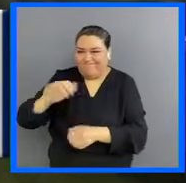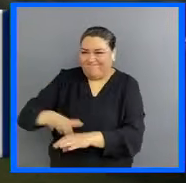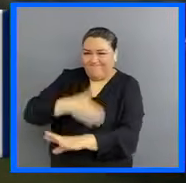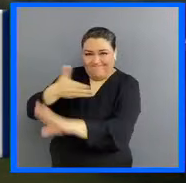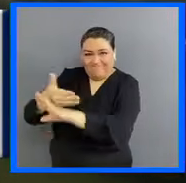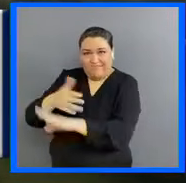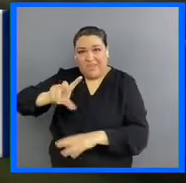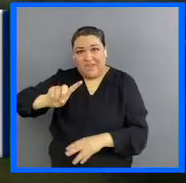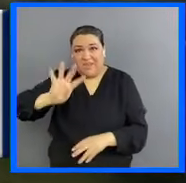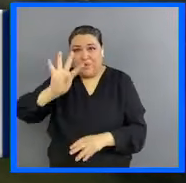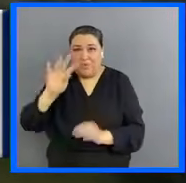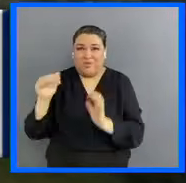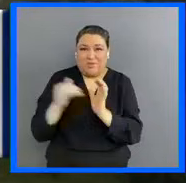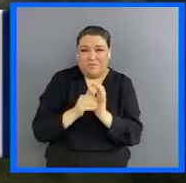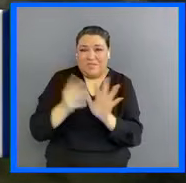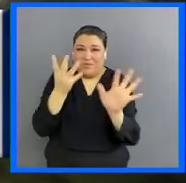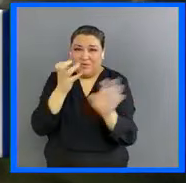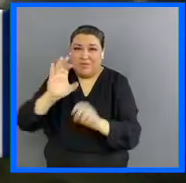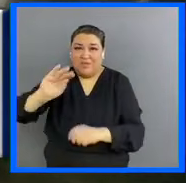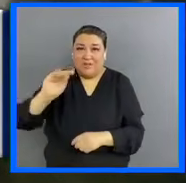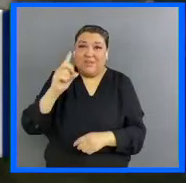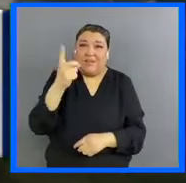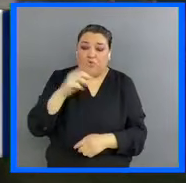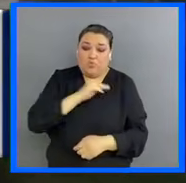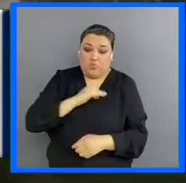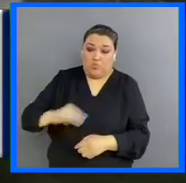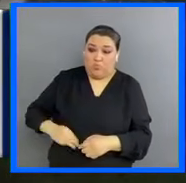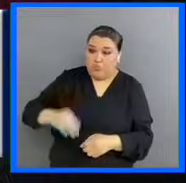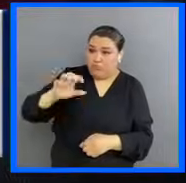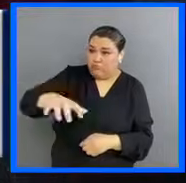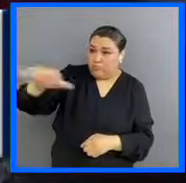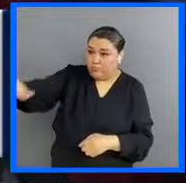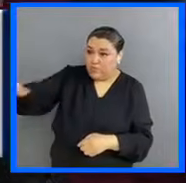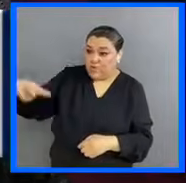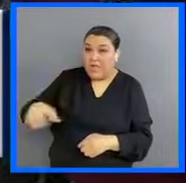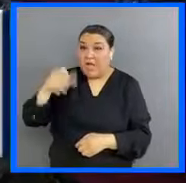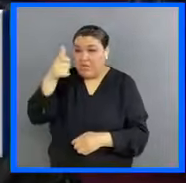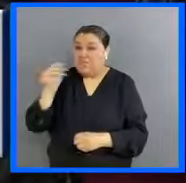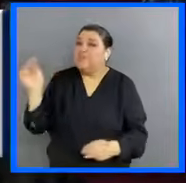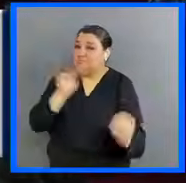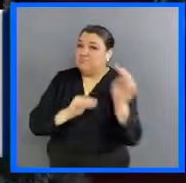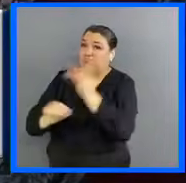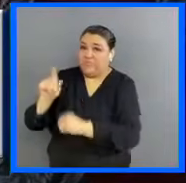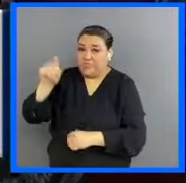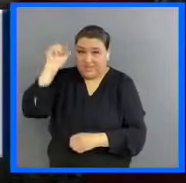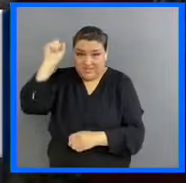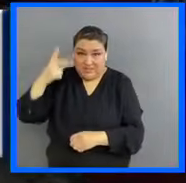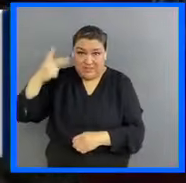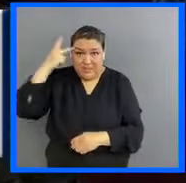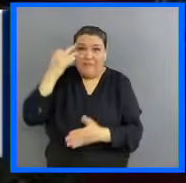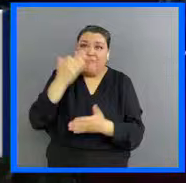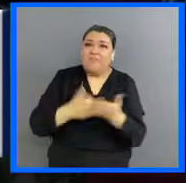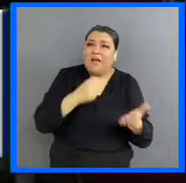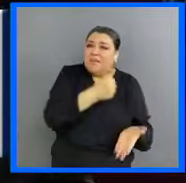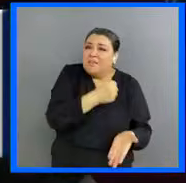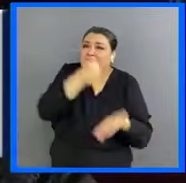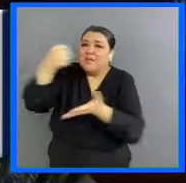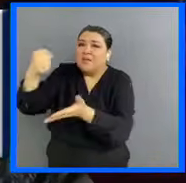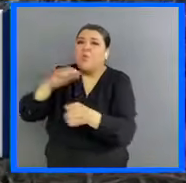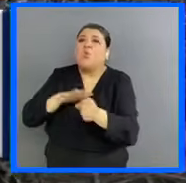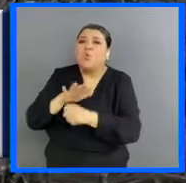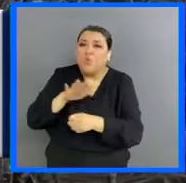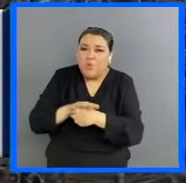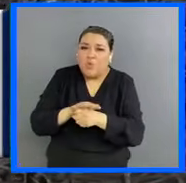34.991 personas en 6 municipios de la región. Los recursos faltantes corresponden al Fondo de Aportaciones Voluntarias de